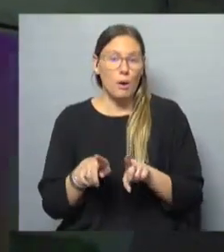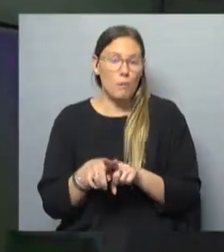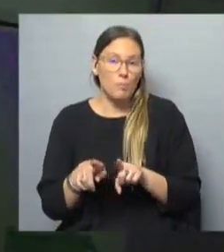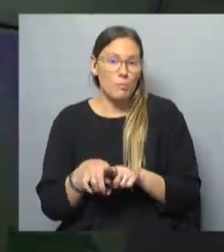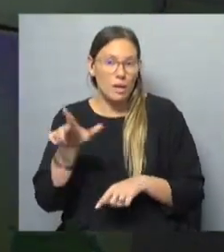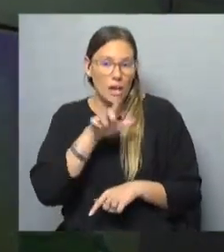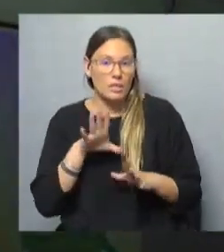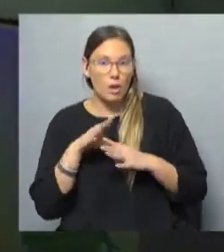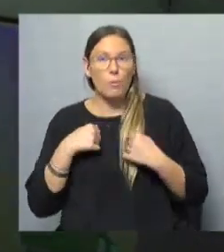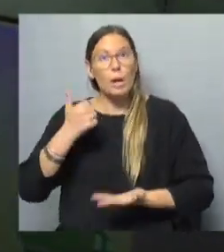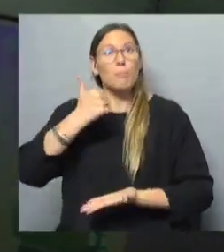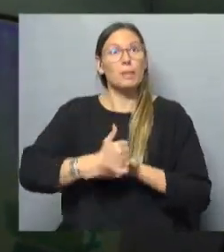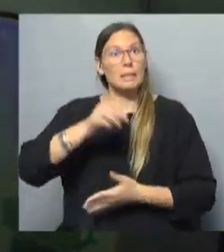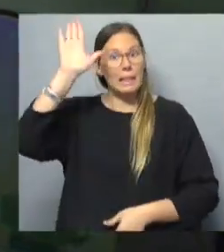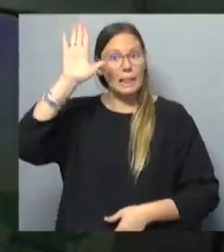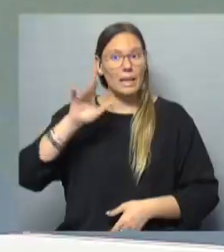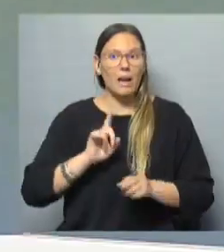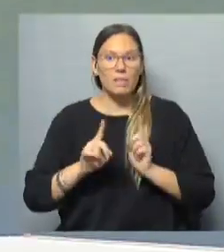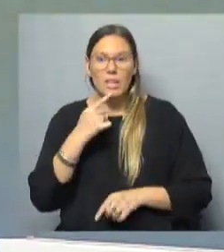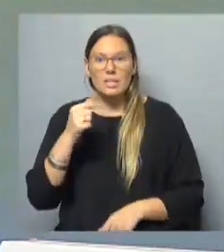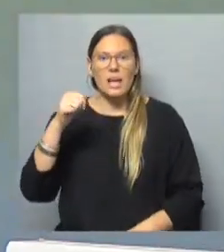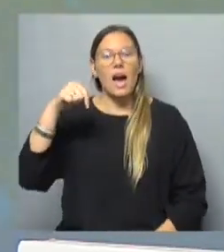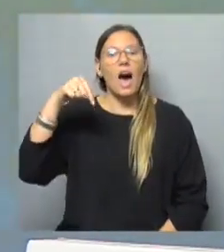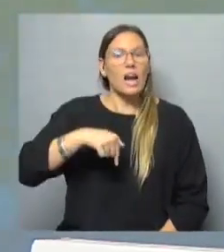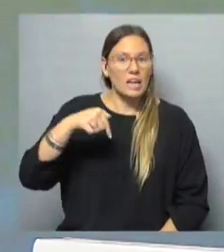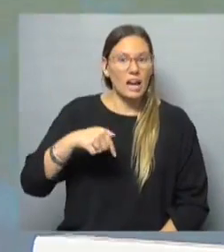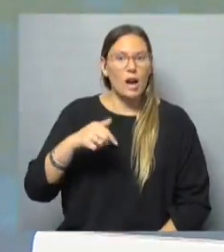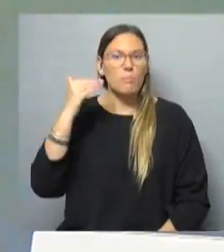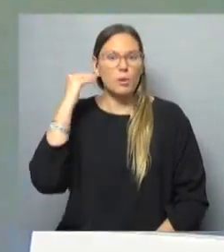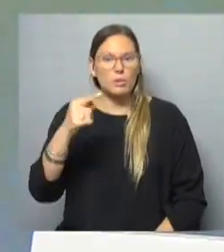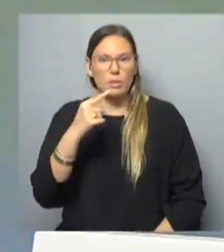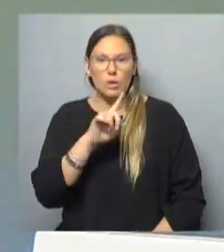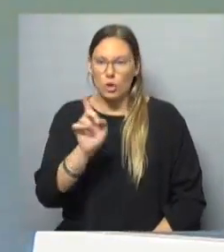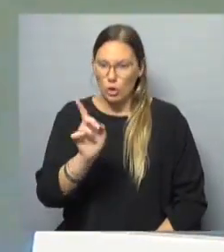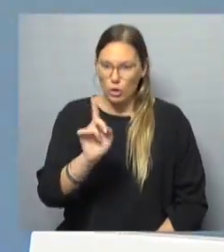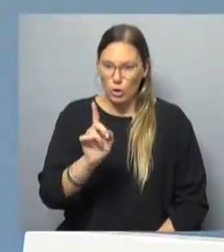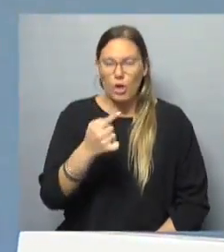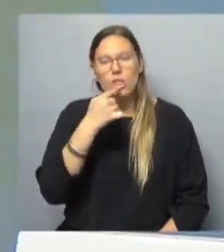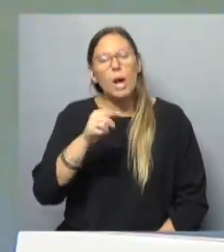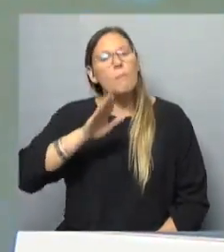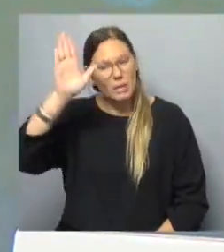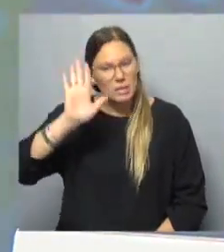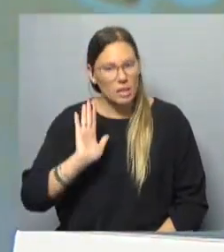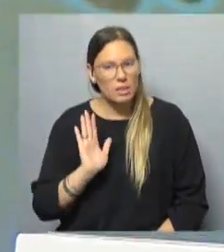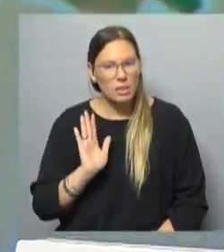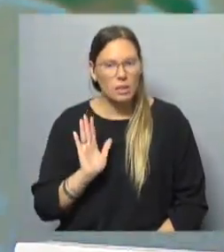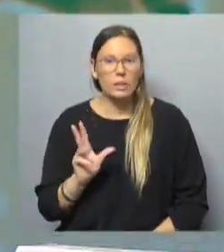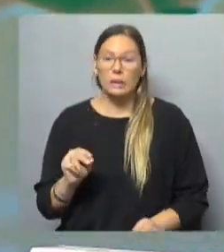escuela. Martín presente. Rodríguez. A veces decías acá y había un profesor o profesora que decía, no, diga presente. Tal cual,